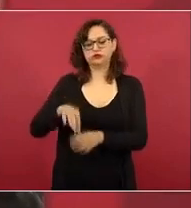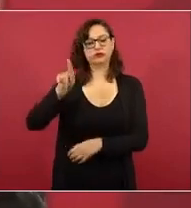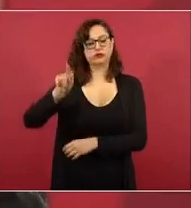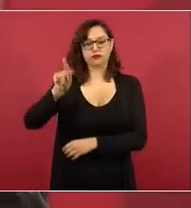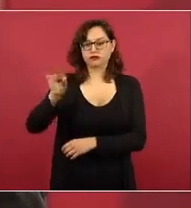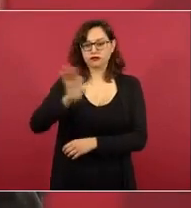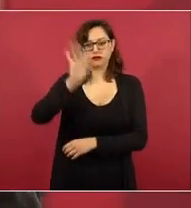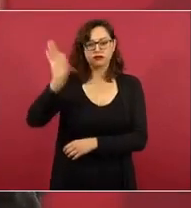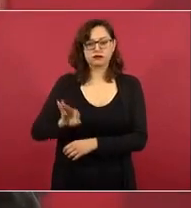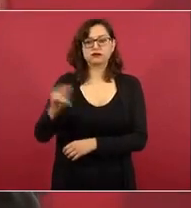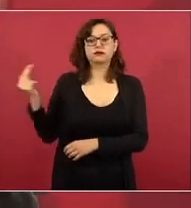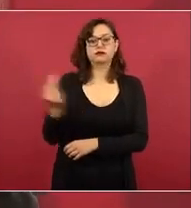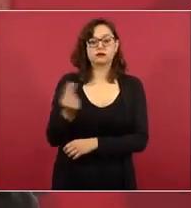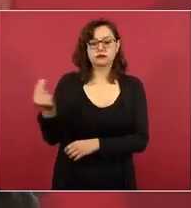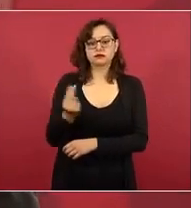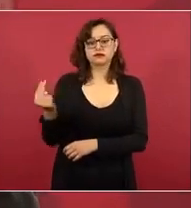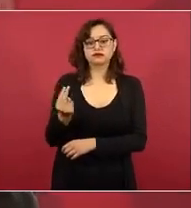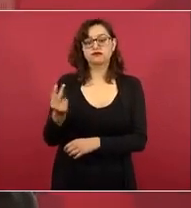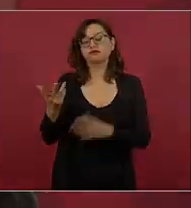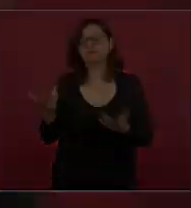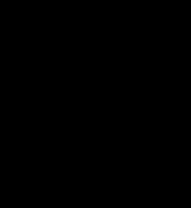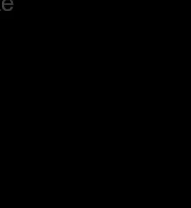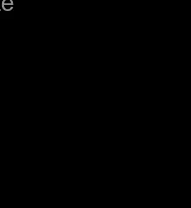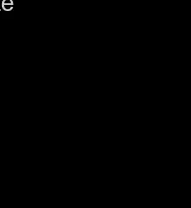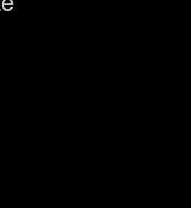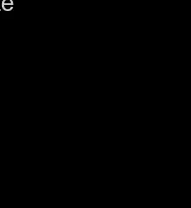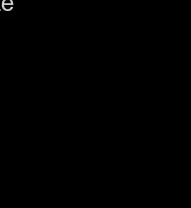Si triunfan los conservadores,